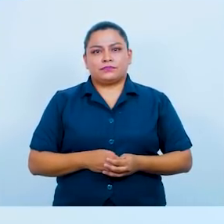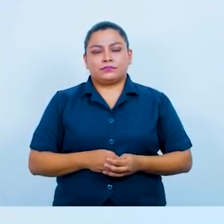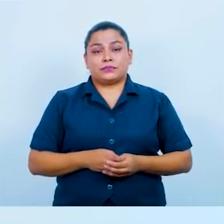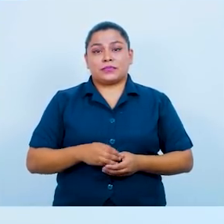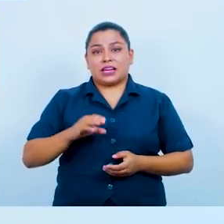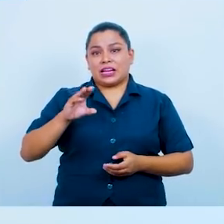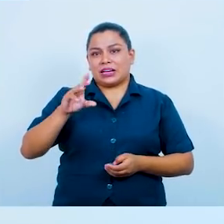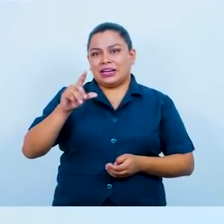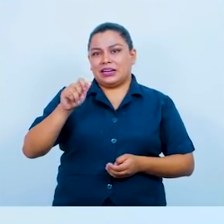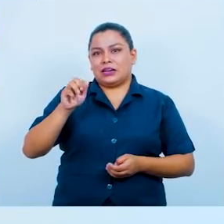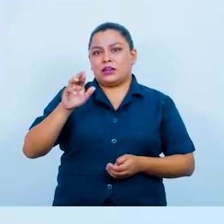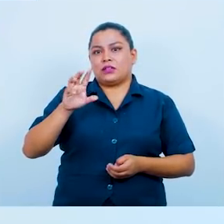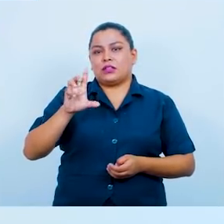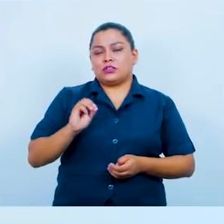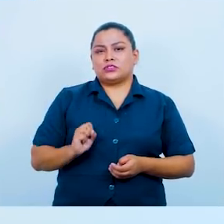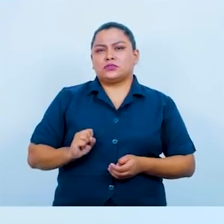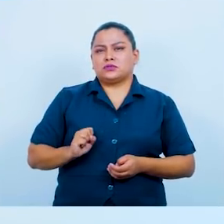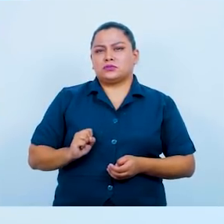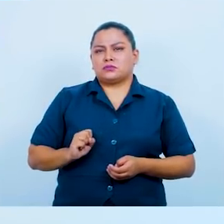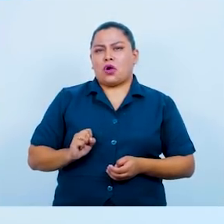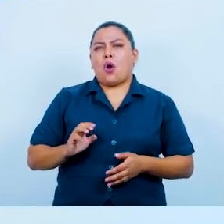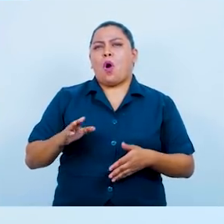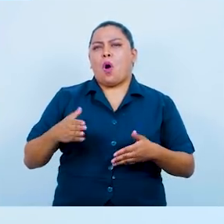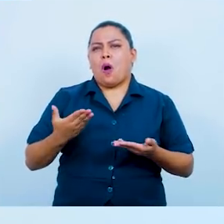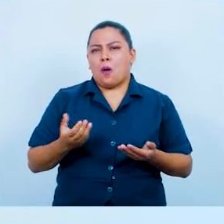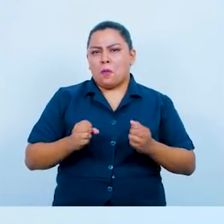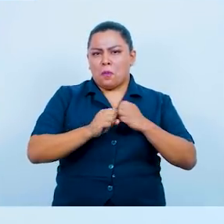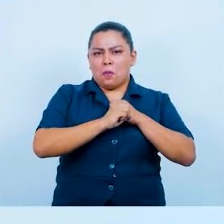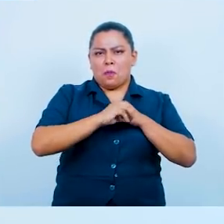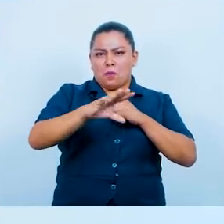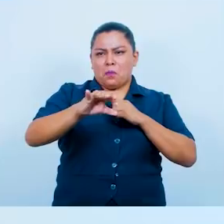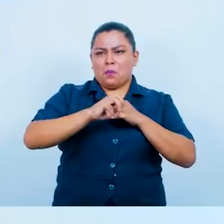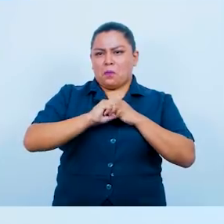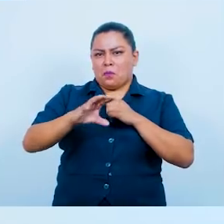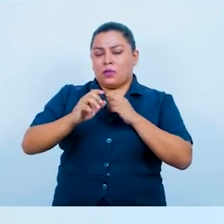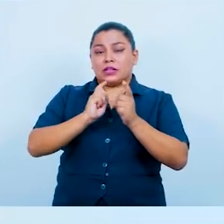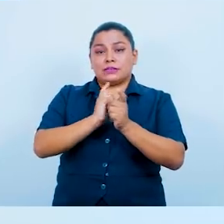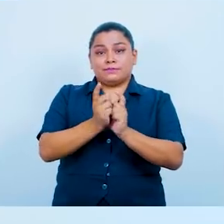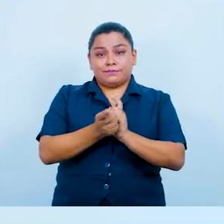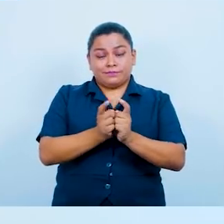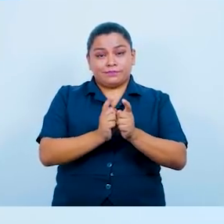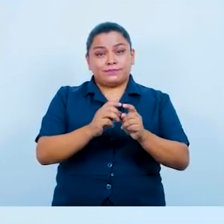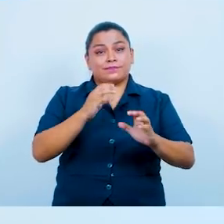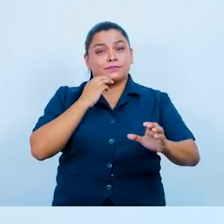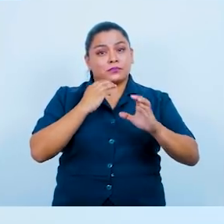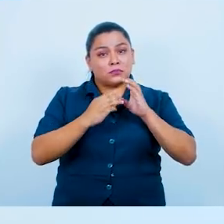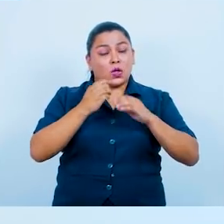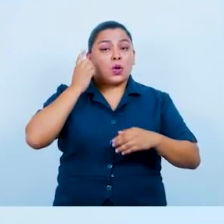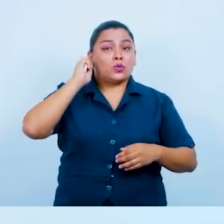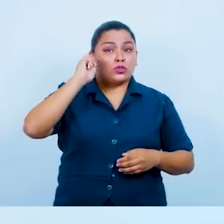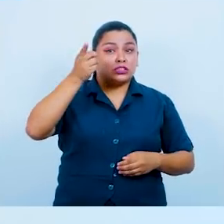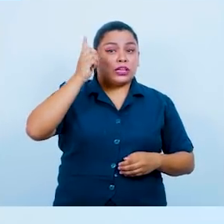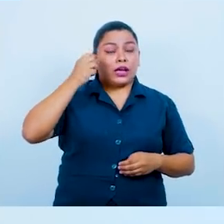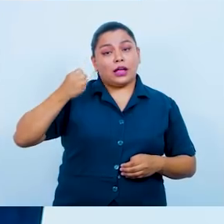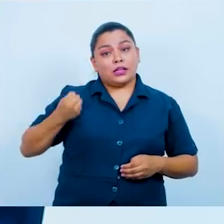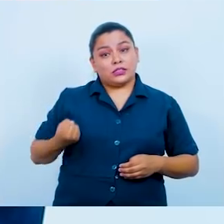Carlos Ayala, ¿cómo puedo fomentar la relación comunicacional entre profesor y estudiante?